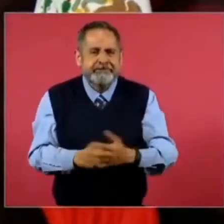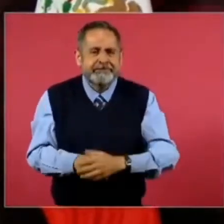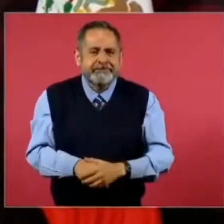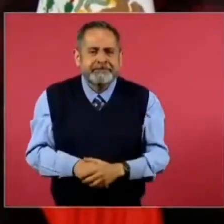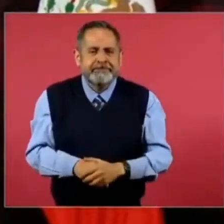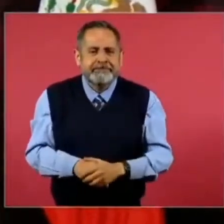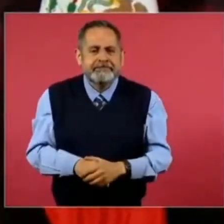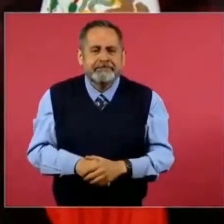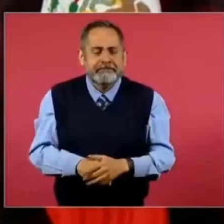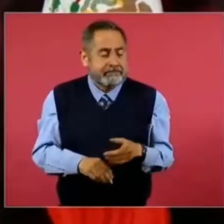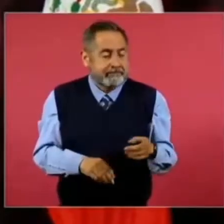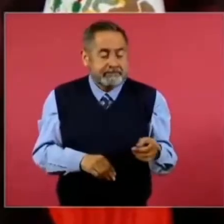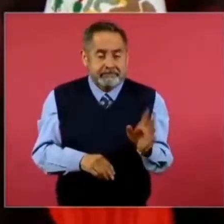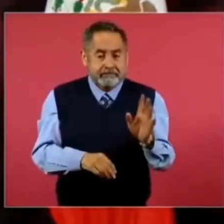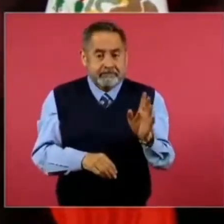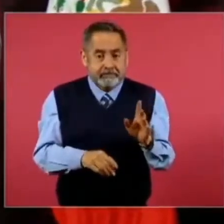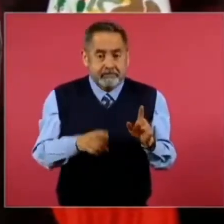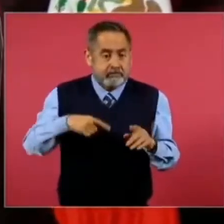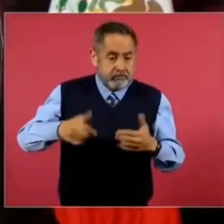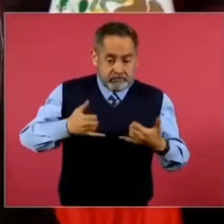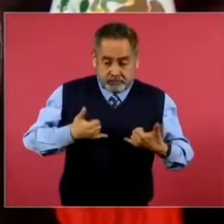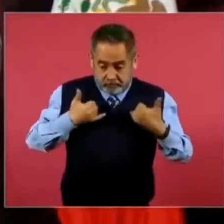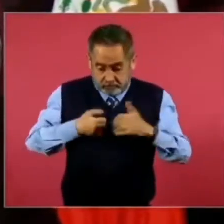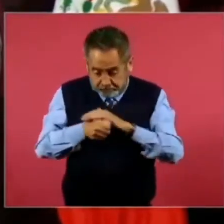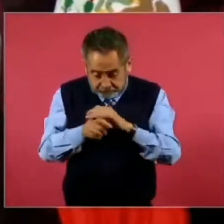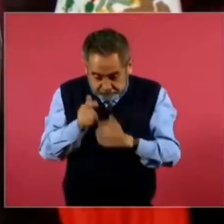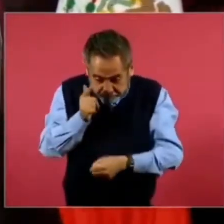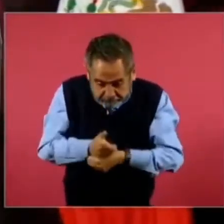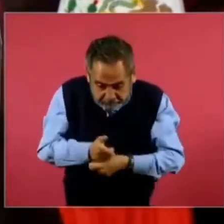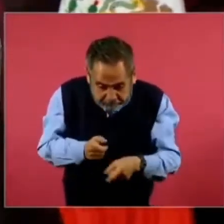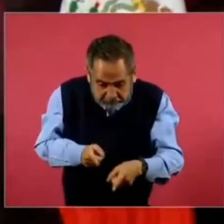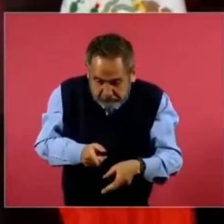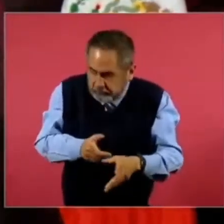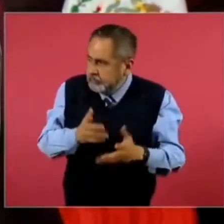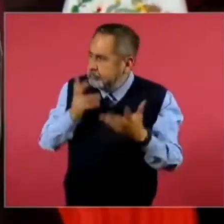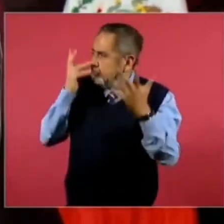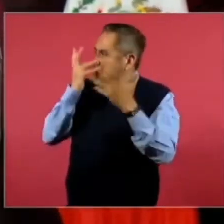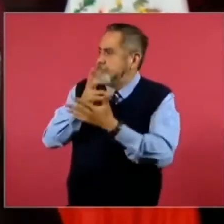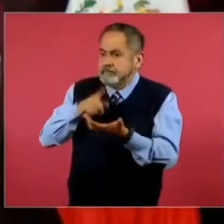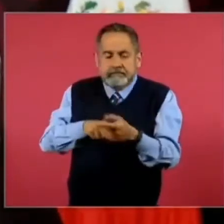Y que al darse cuenta los muchachos descubren